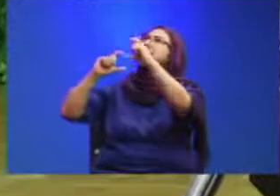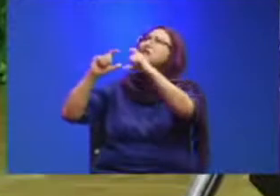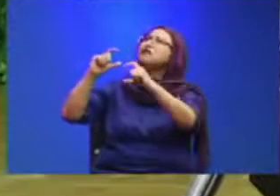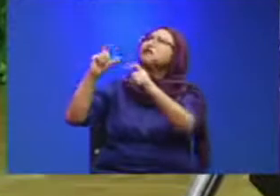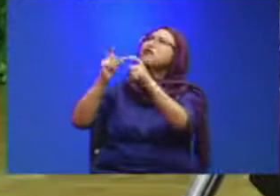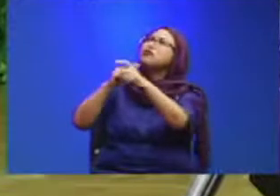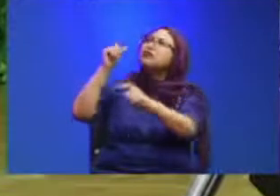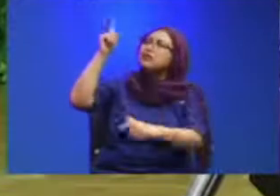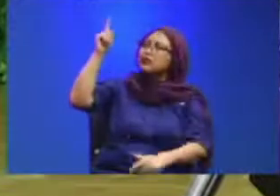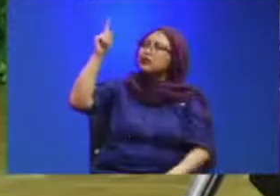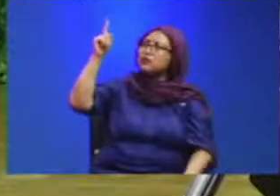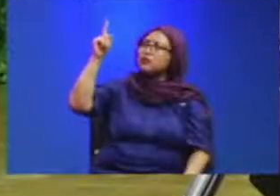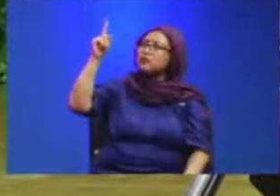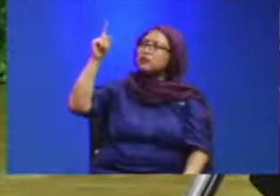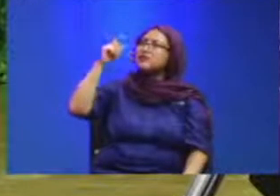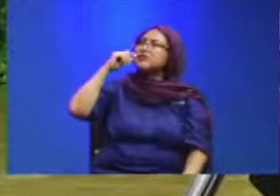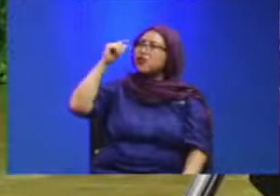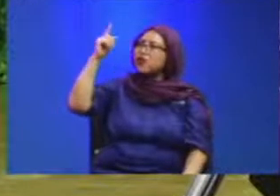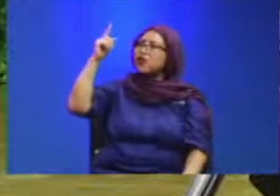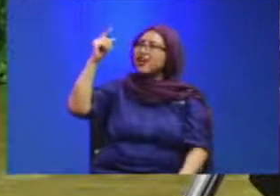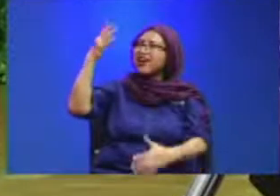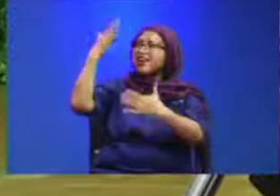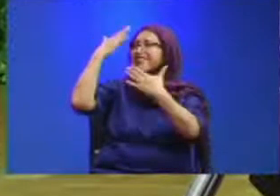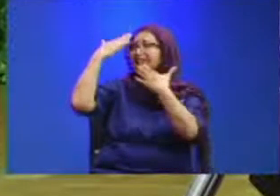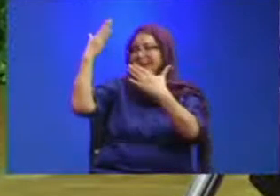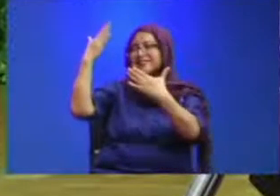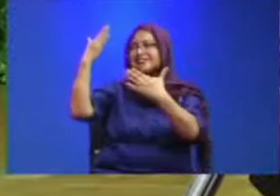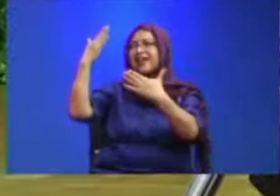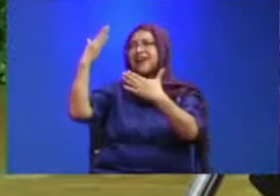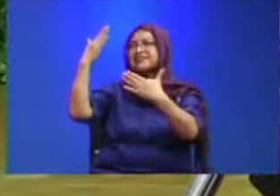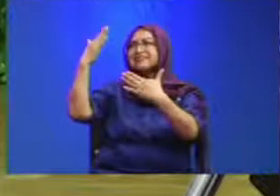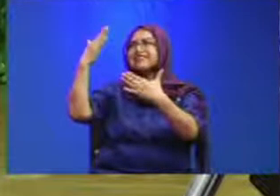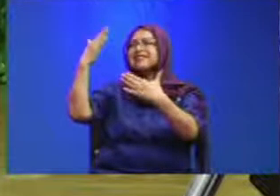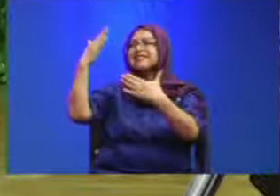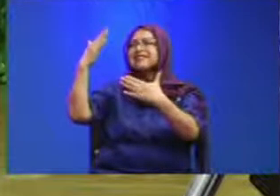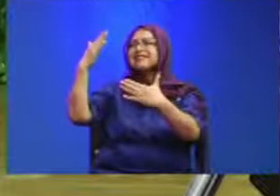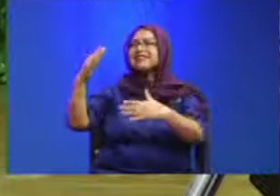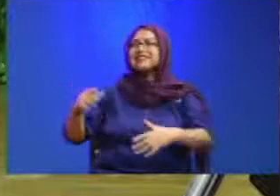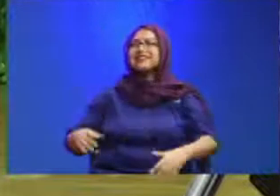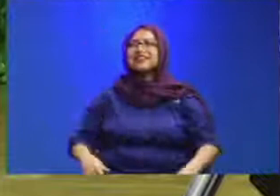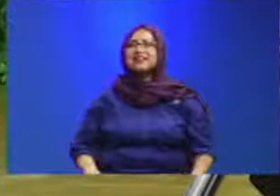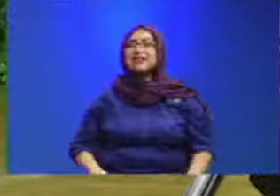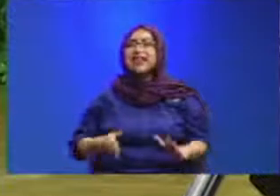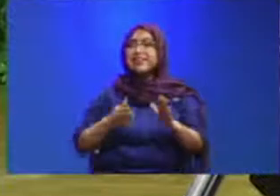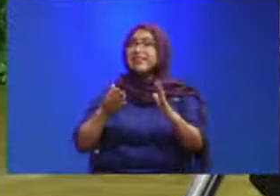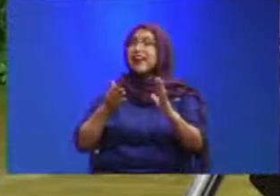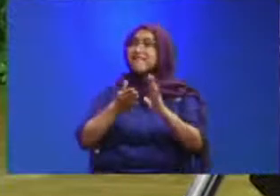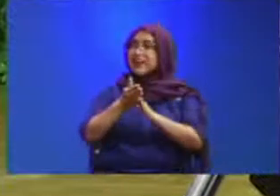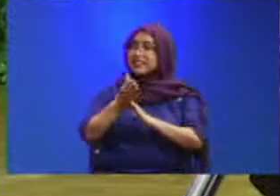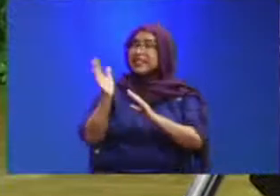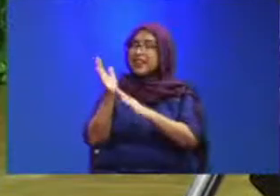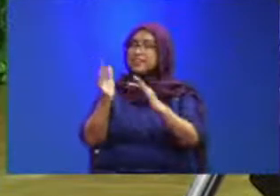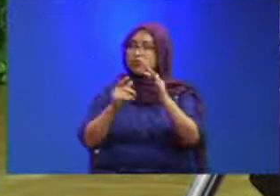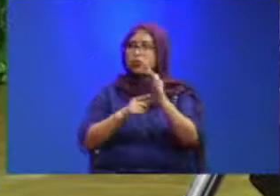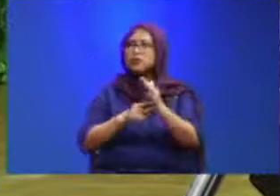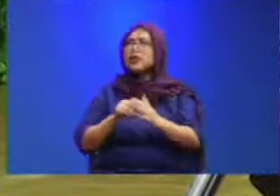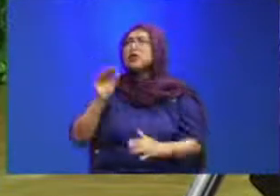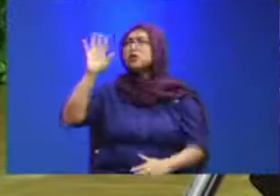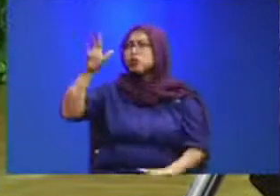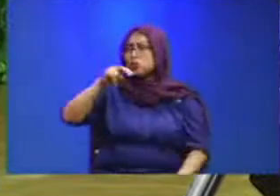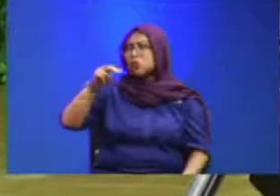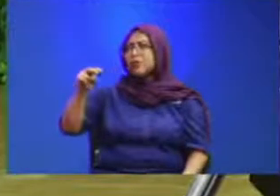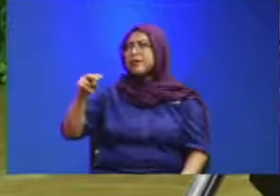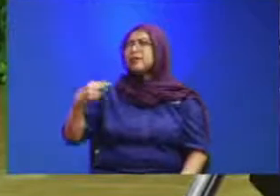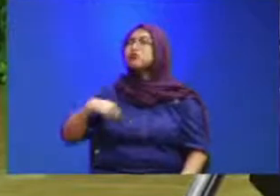por ese camino un nuevo y vivo que tú hiciste en cristo jesús en ese nombre precioso